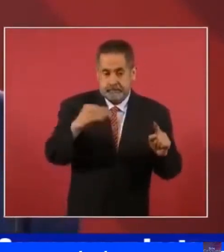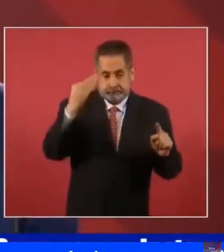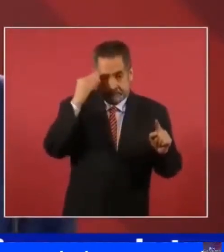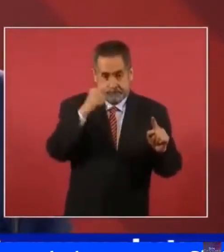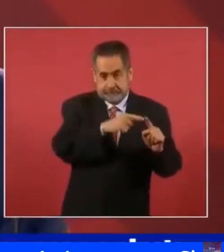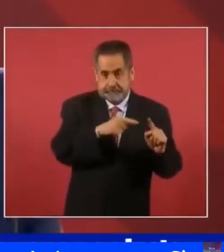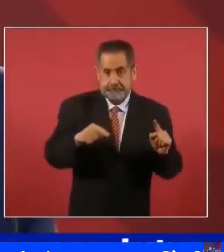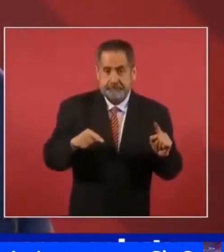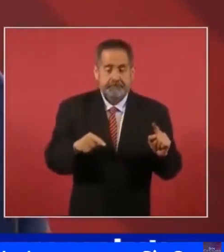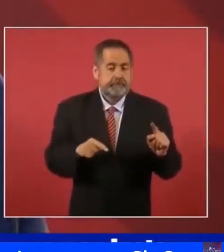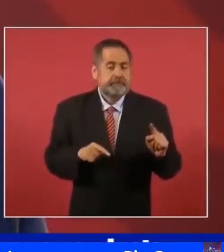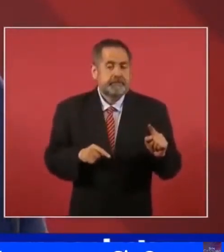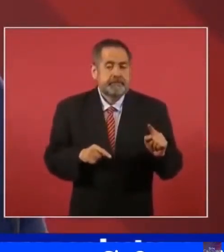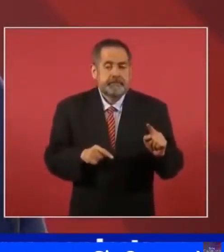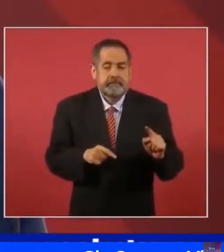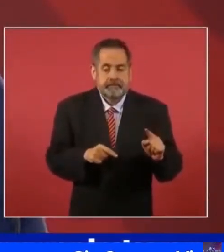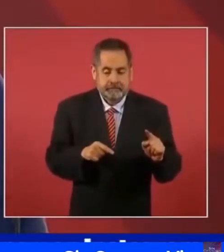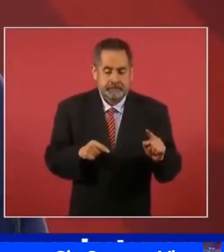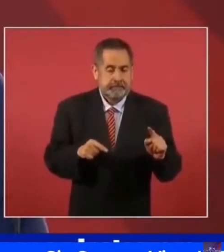habían